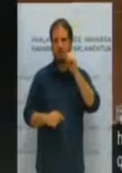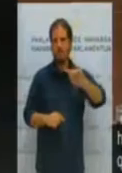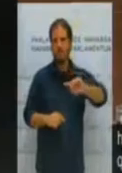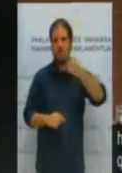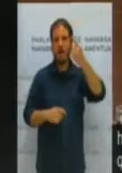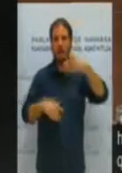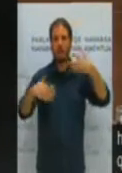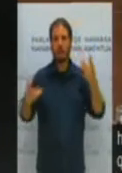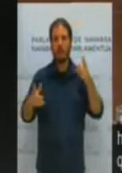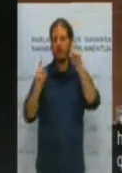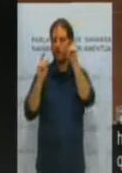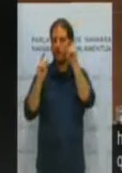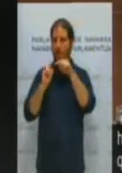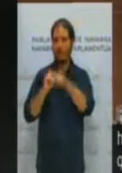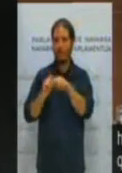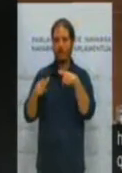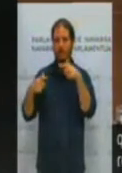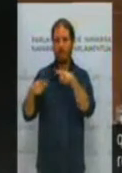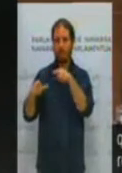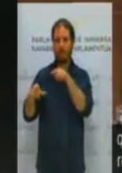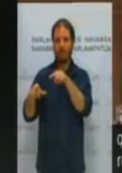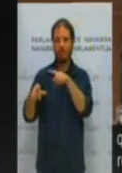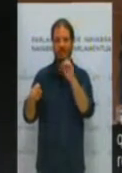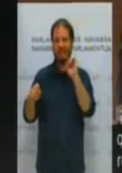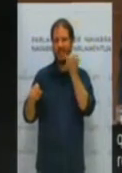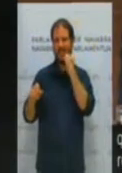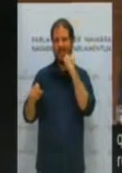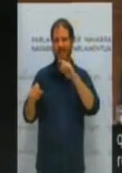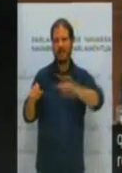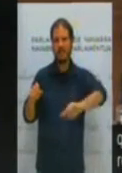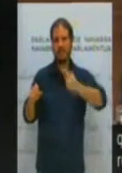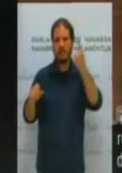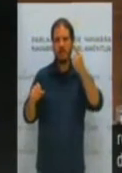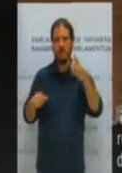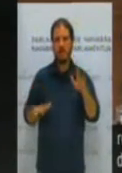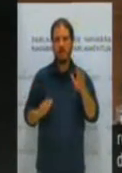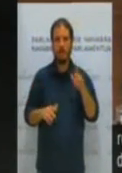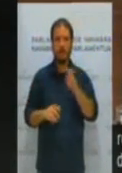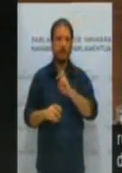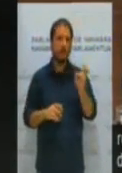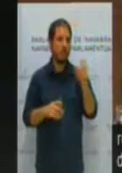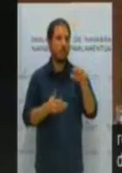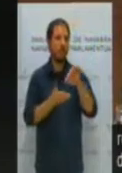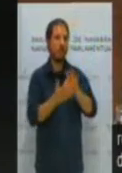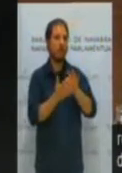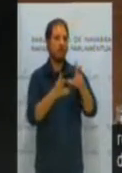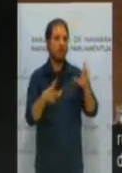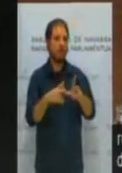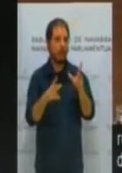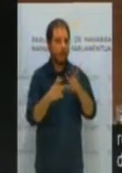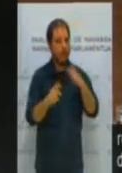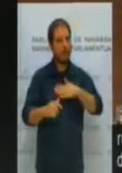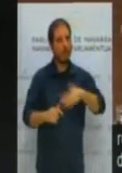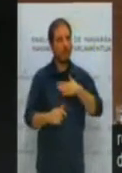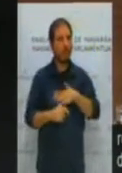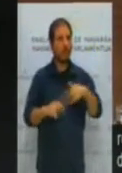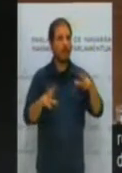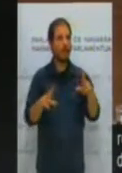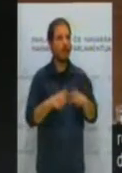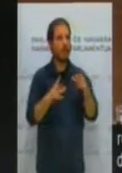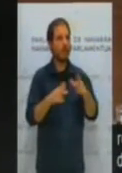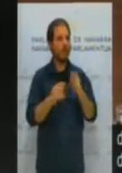Departamento de Educación. Habitualmente otros departamentos como servicios sociales o bienestar social en sus